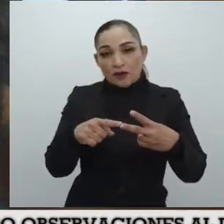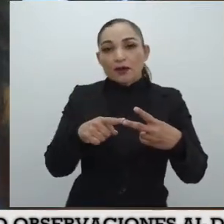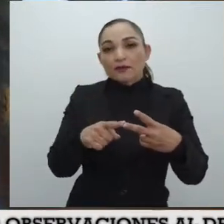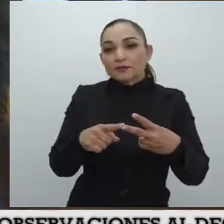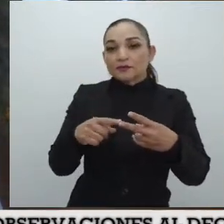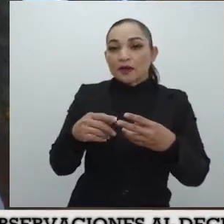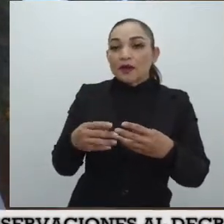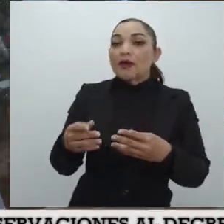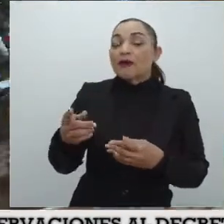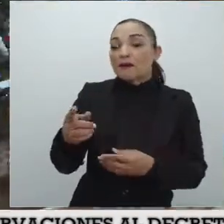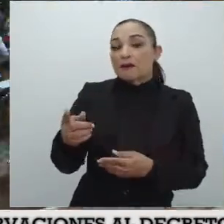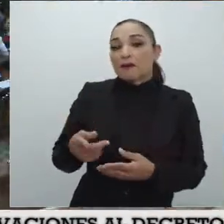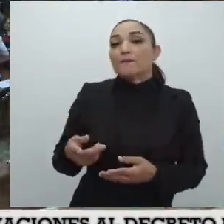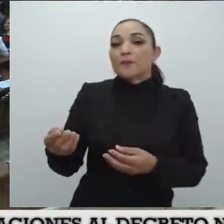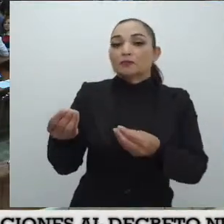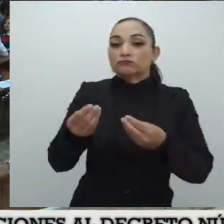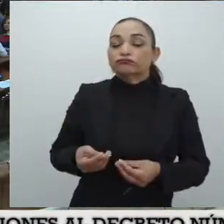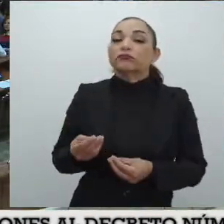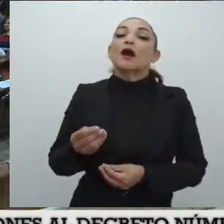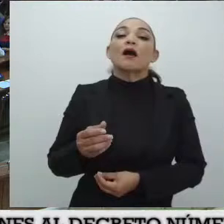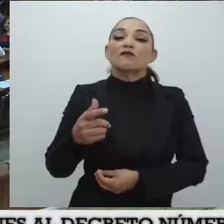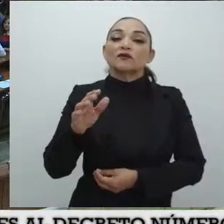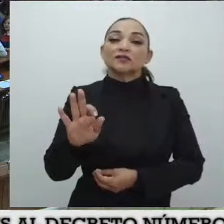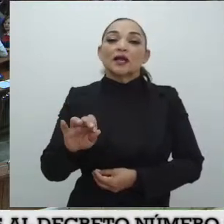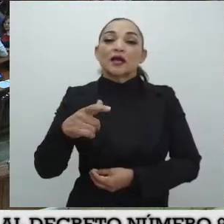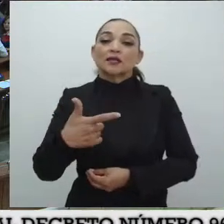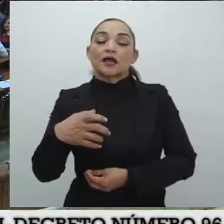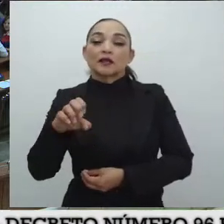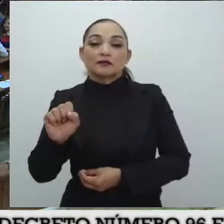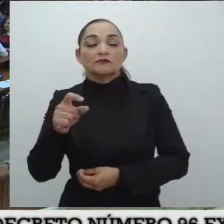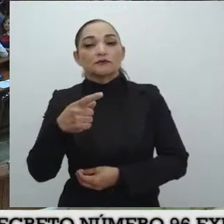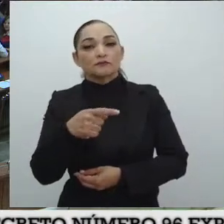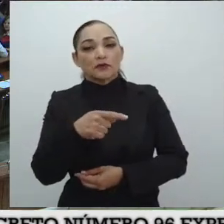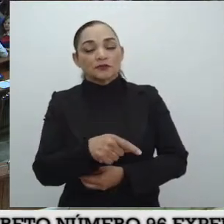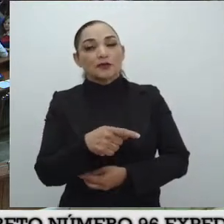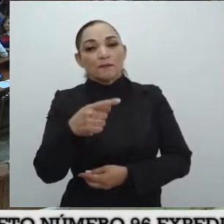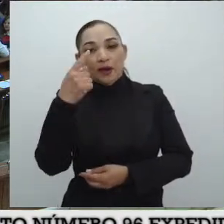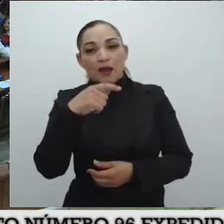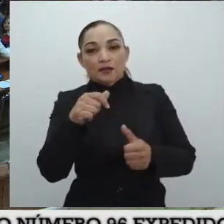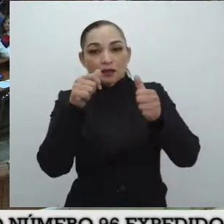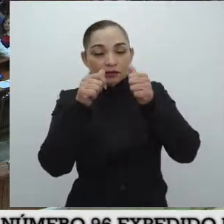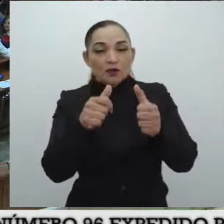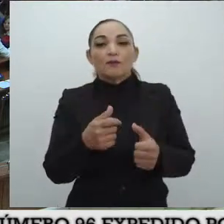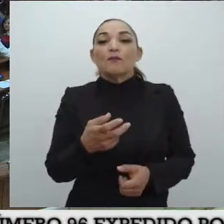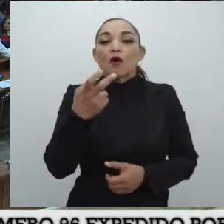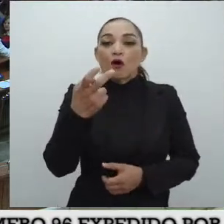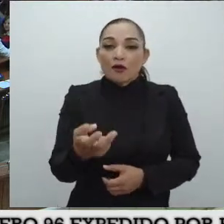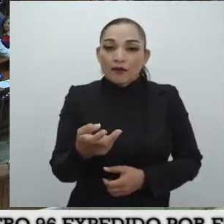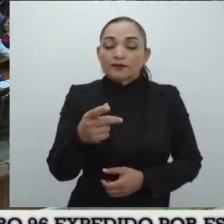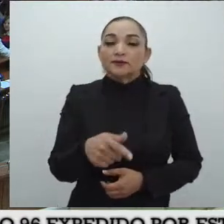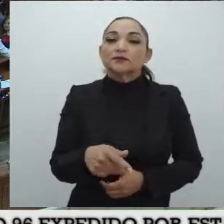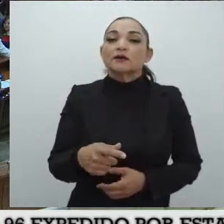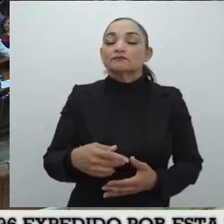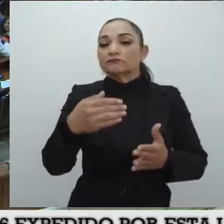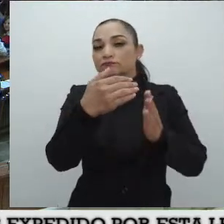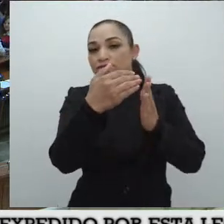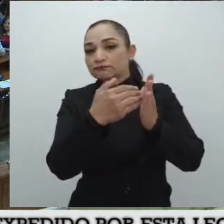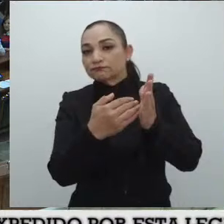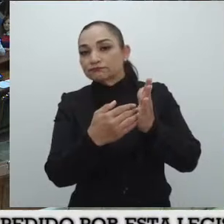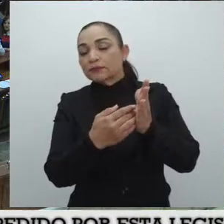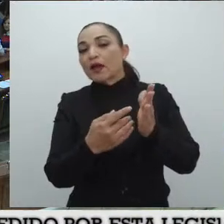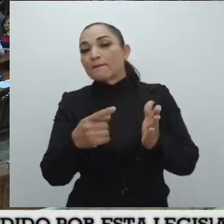organismo constitucional autónomo que emitió la opinión favorable para el otorgamiento de pensión. Por tal motivo, las presentes observaciones se basan en